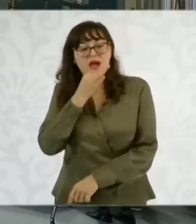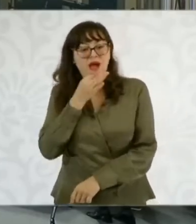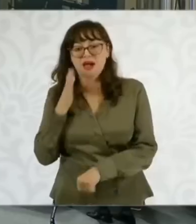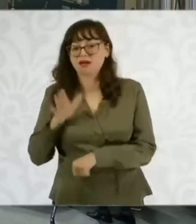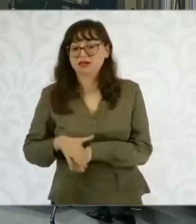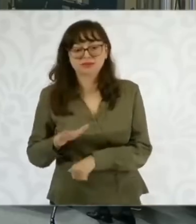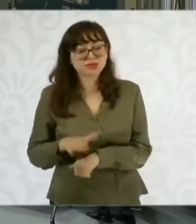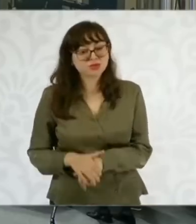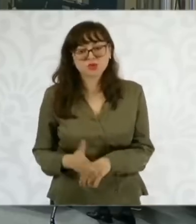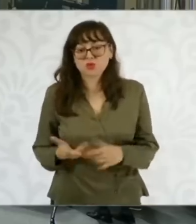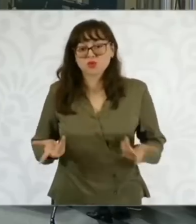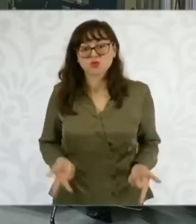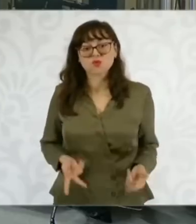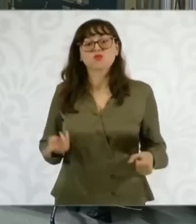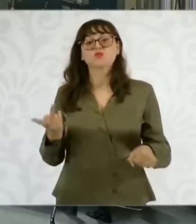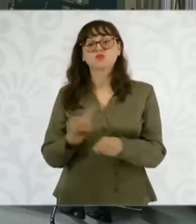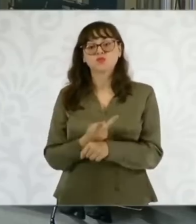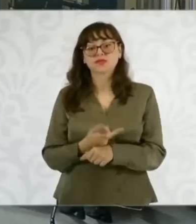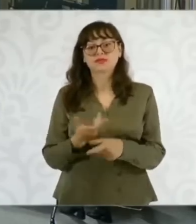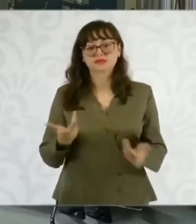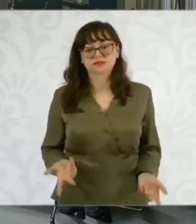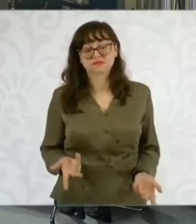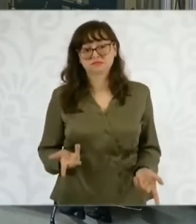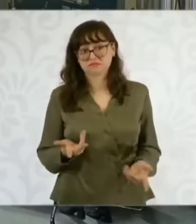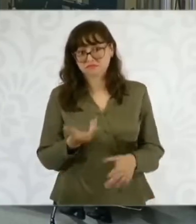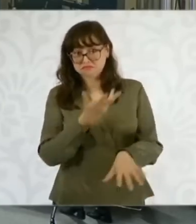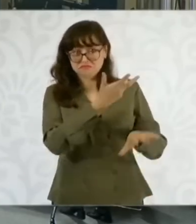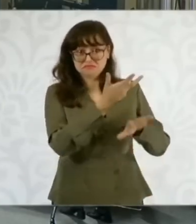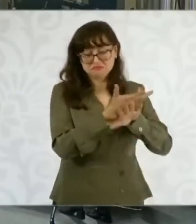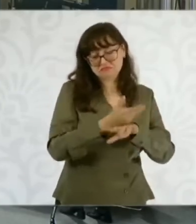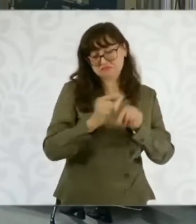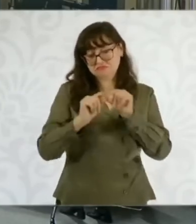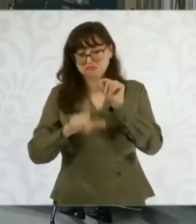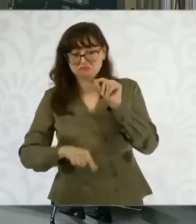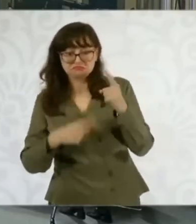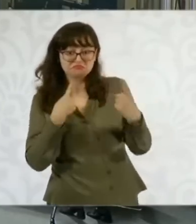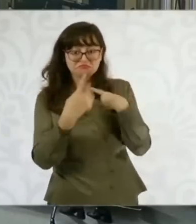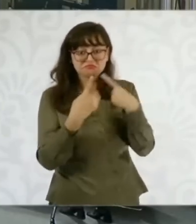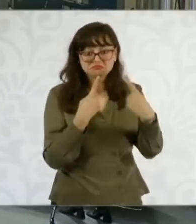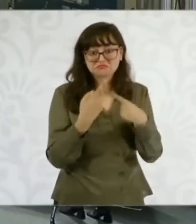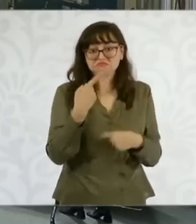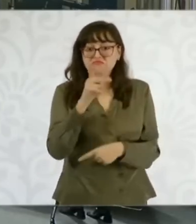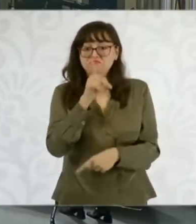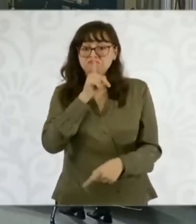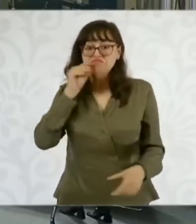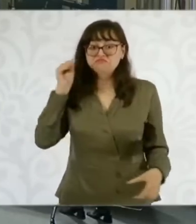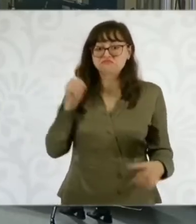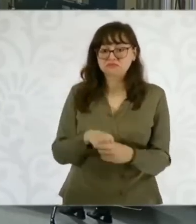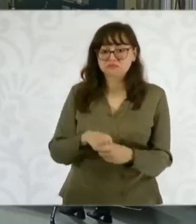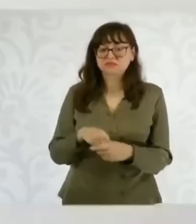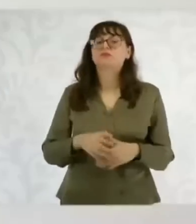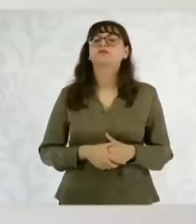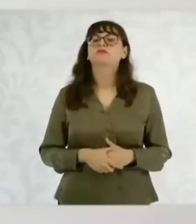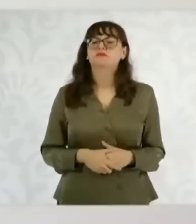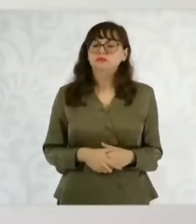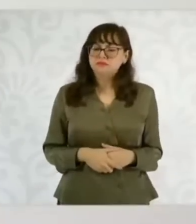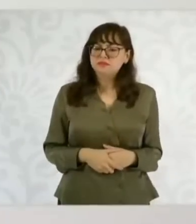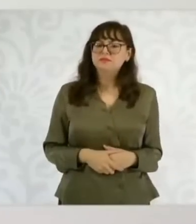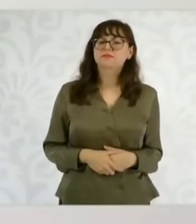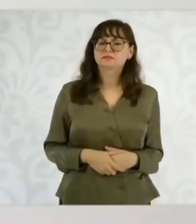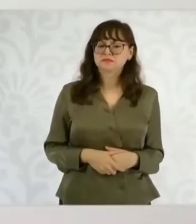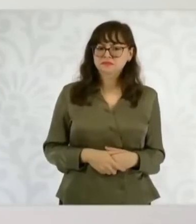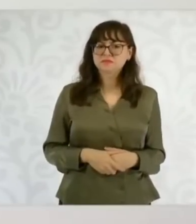por Estados Unidos, siendo que había diálogo y cooperación entre ambos países? Pues resulta muy interesante la